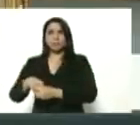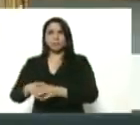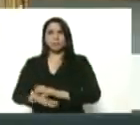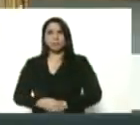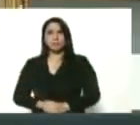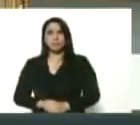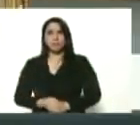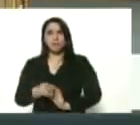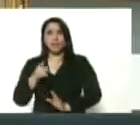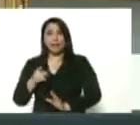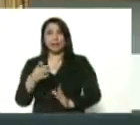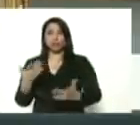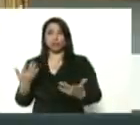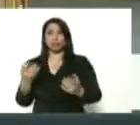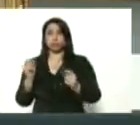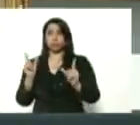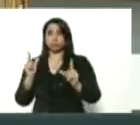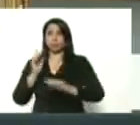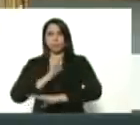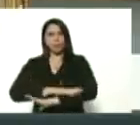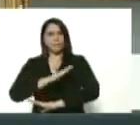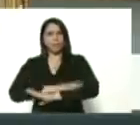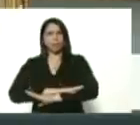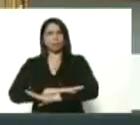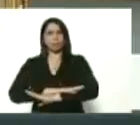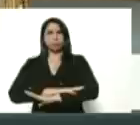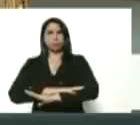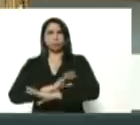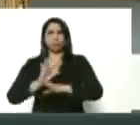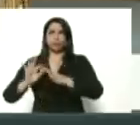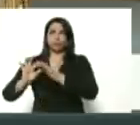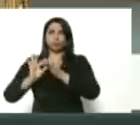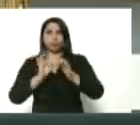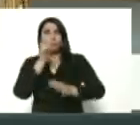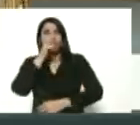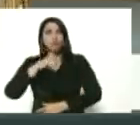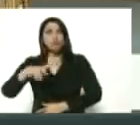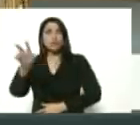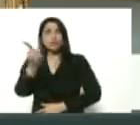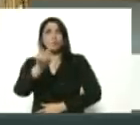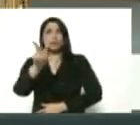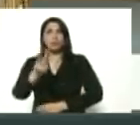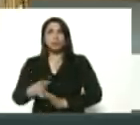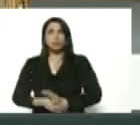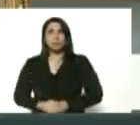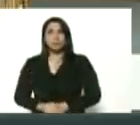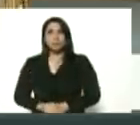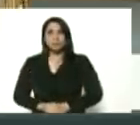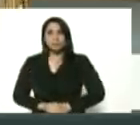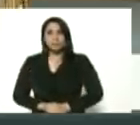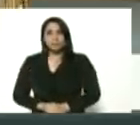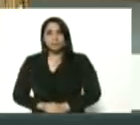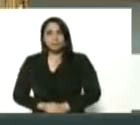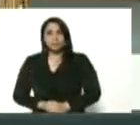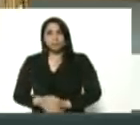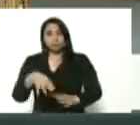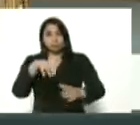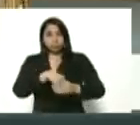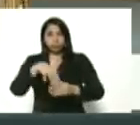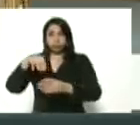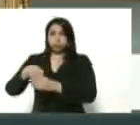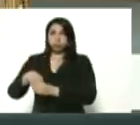esto impacta por la disciplina y la unión del pueblo de Venezuela en esta